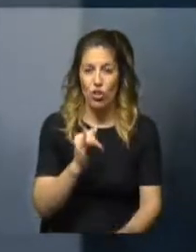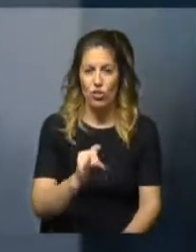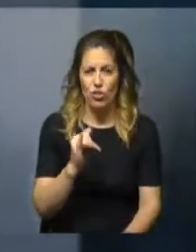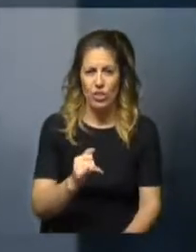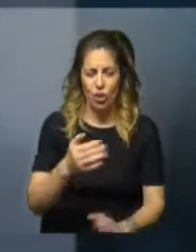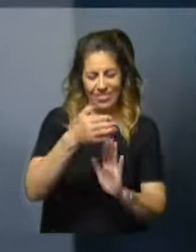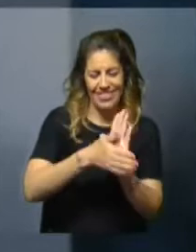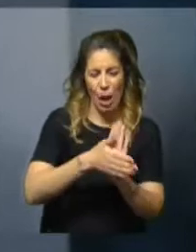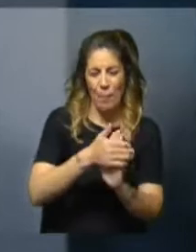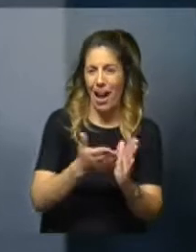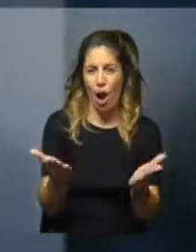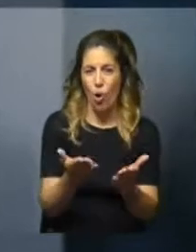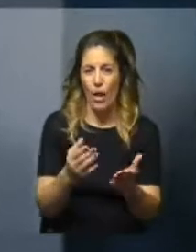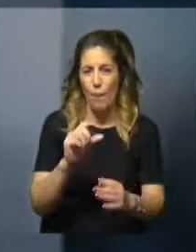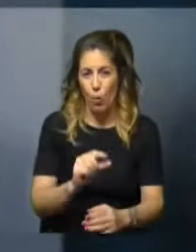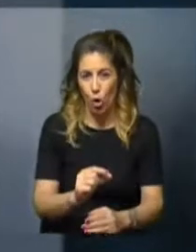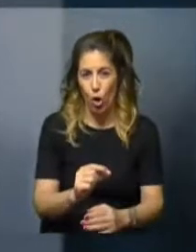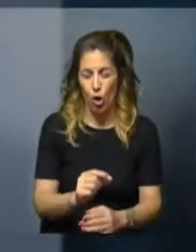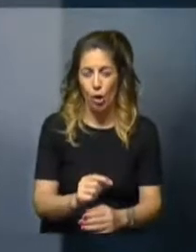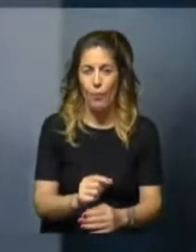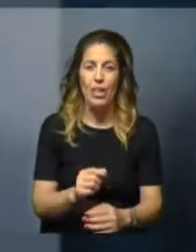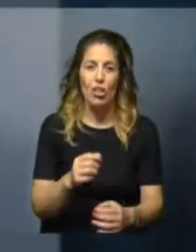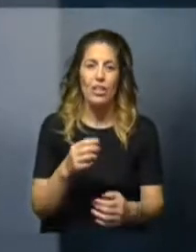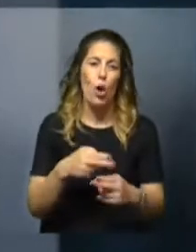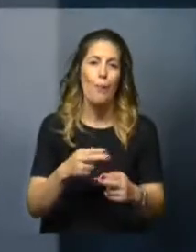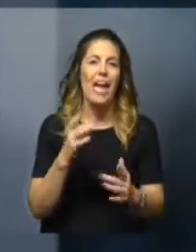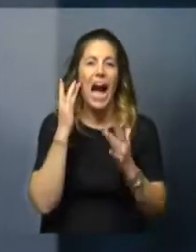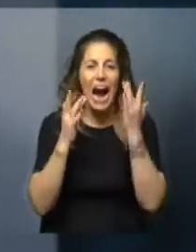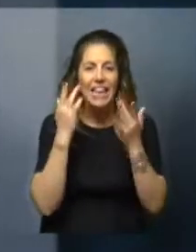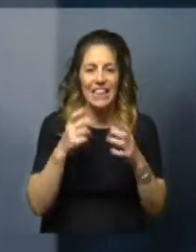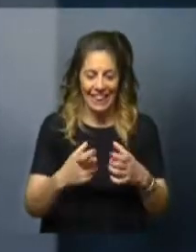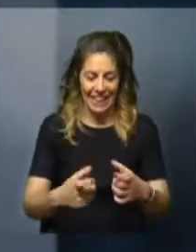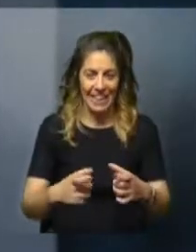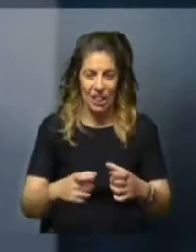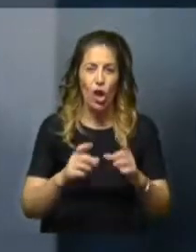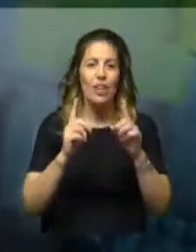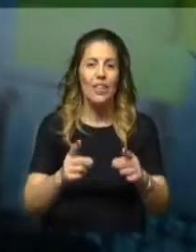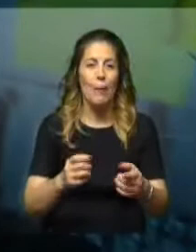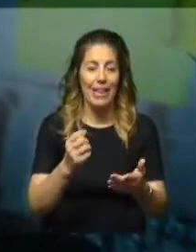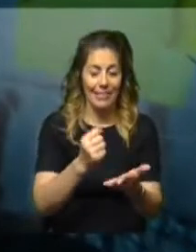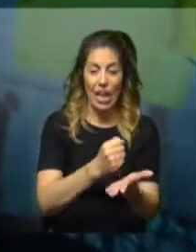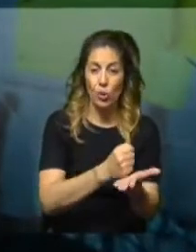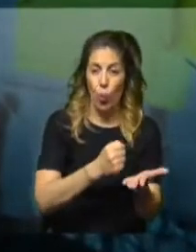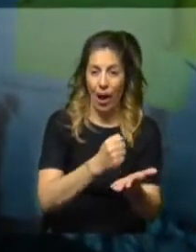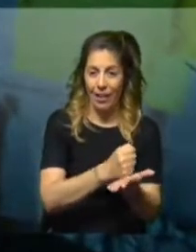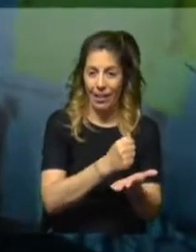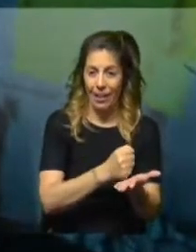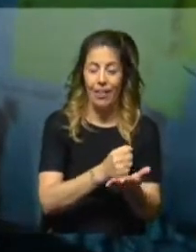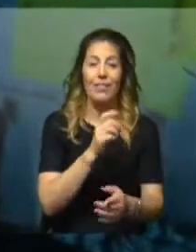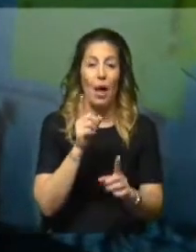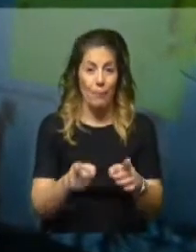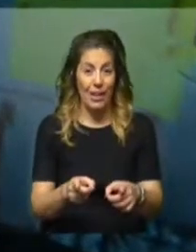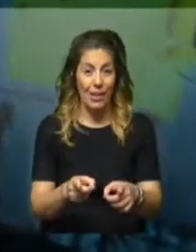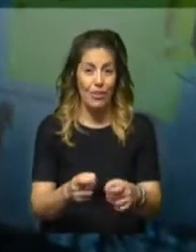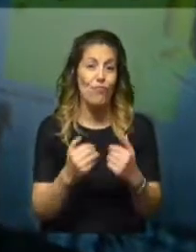lo que pasa ahora y también vienen en el tatuaje lo del tatuaje es no